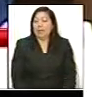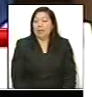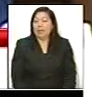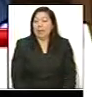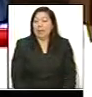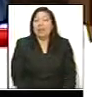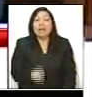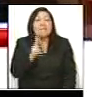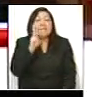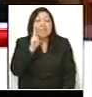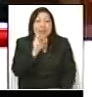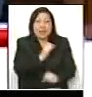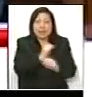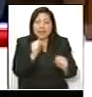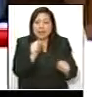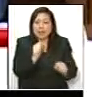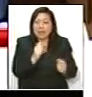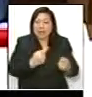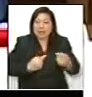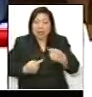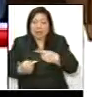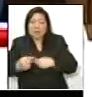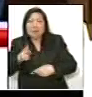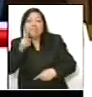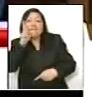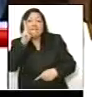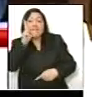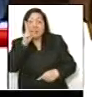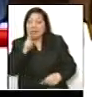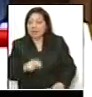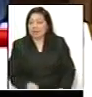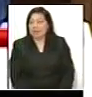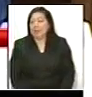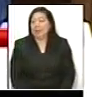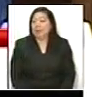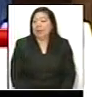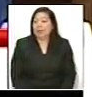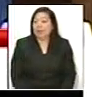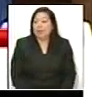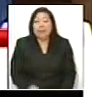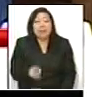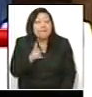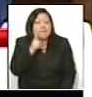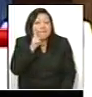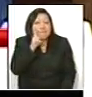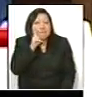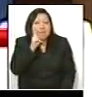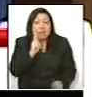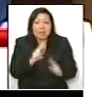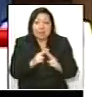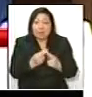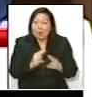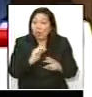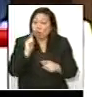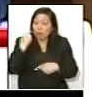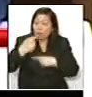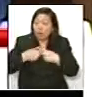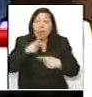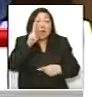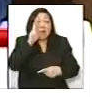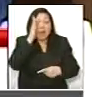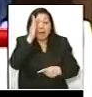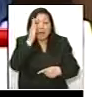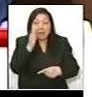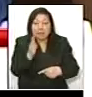Perdón, viernes por la mañana, del día miércoles al día viernes. Les comento también que los días viernes está sesionando todos los viernes